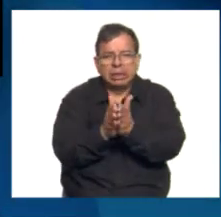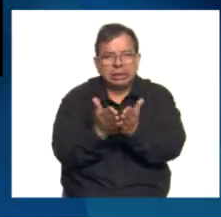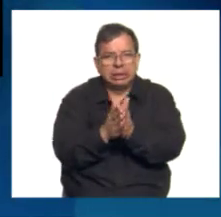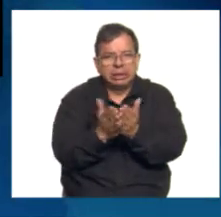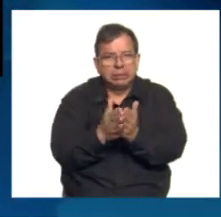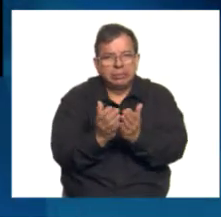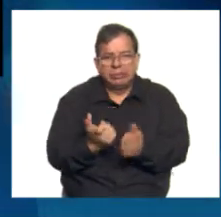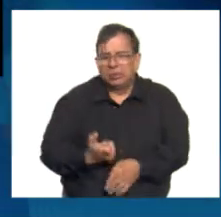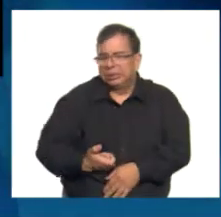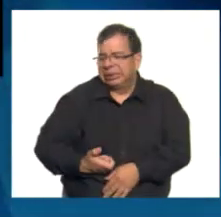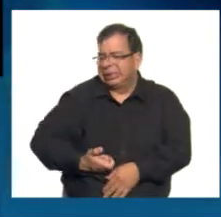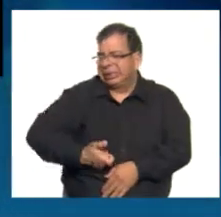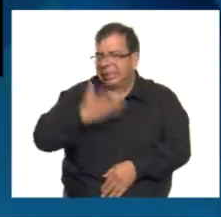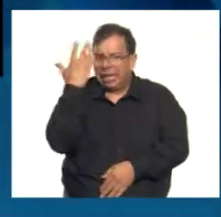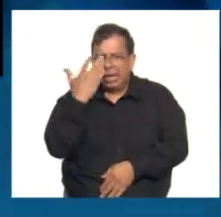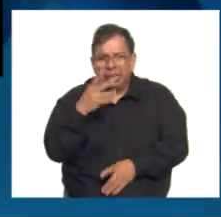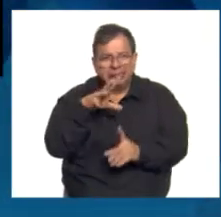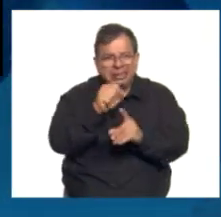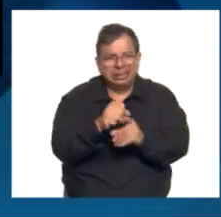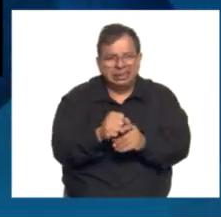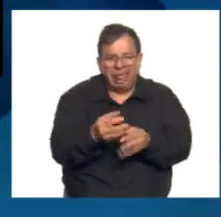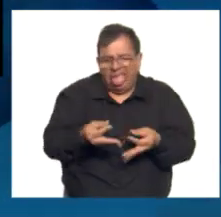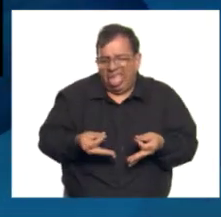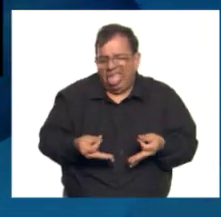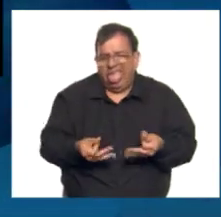costosos, inaccesibles y de mala calidad.